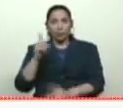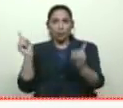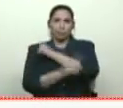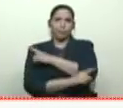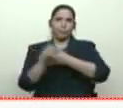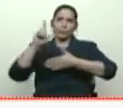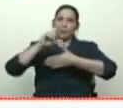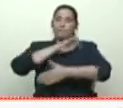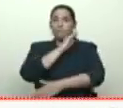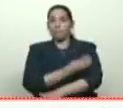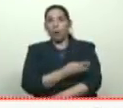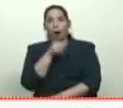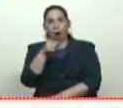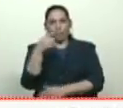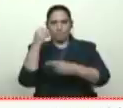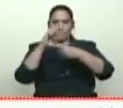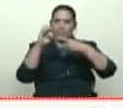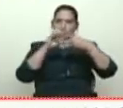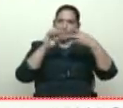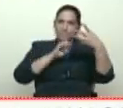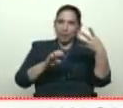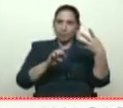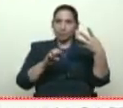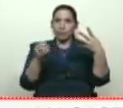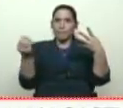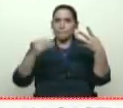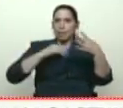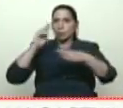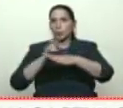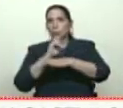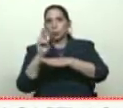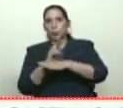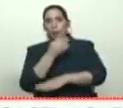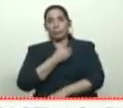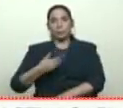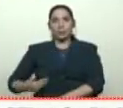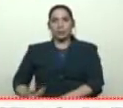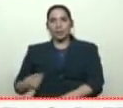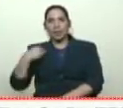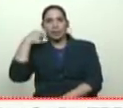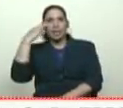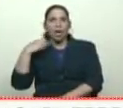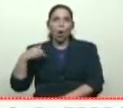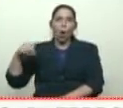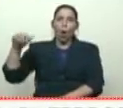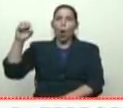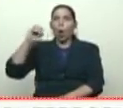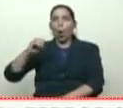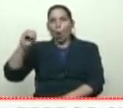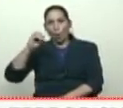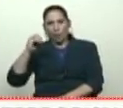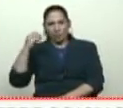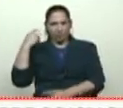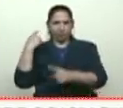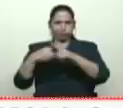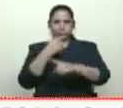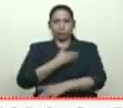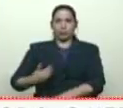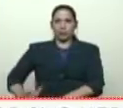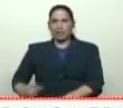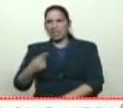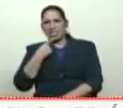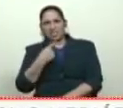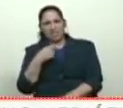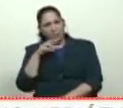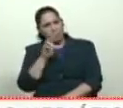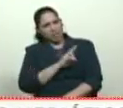de fuerza es uno de los elementos que utilizó el presidente Obama para señalar que Venezuela